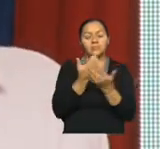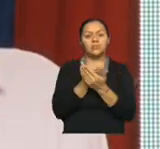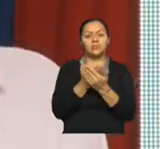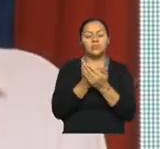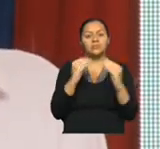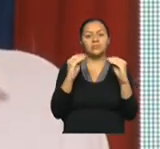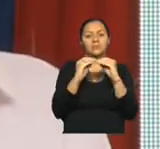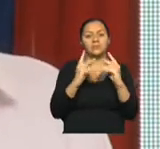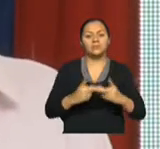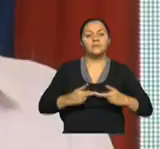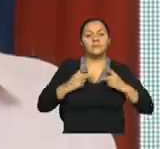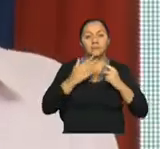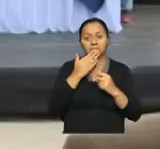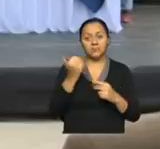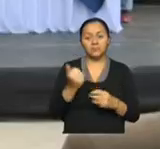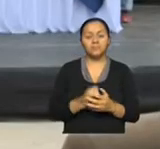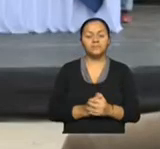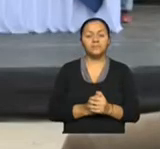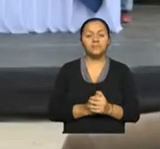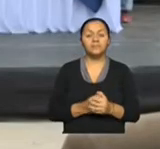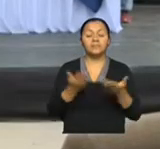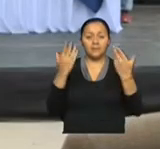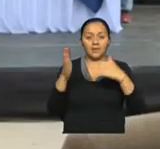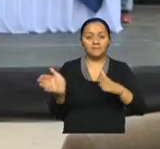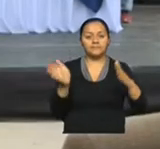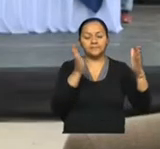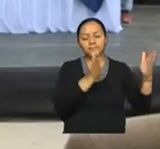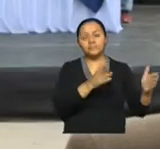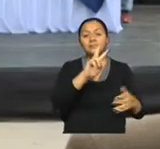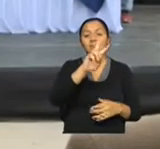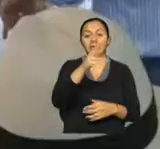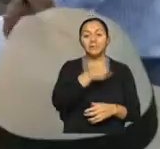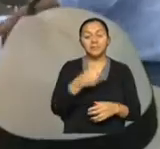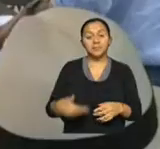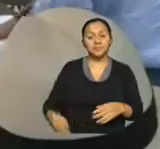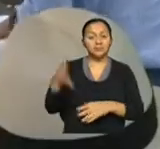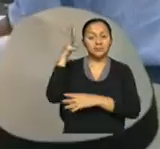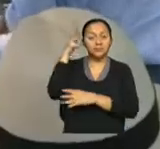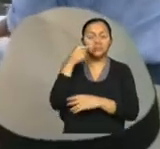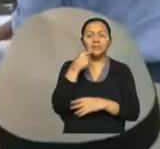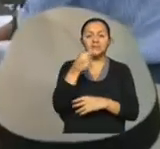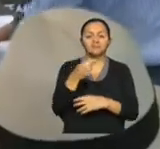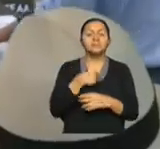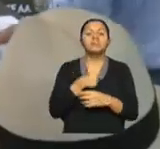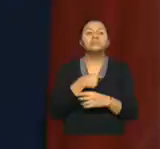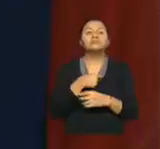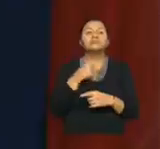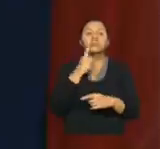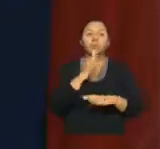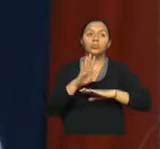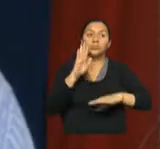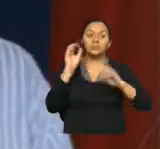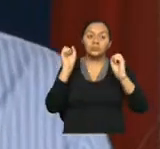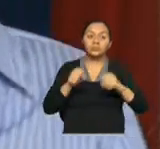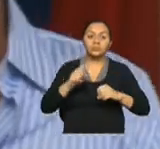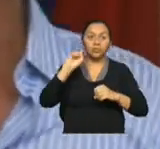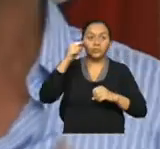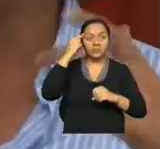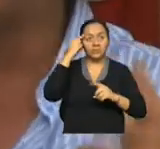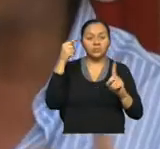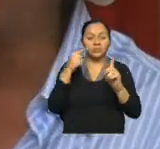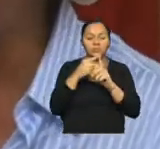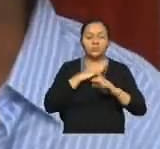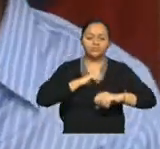el nivel de vida también. Por su parte, el vicepresidente Jorge Glass ratificó el compromiso del gobierno